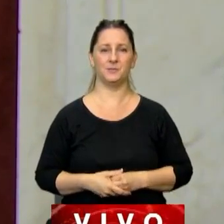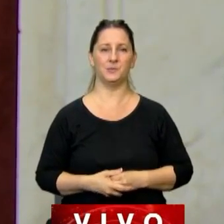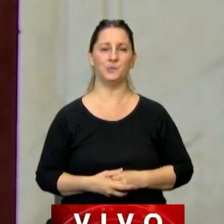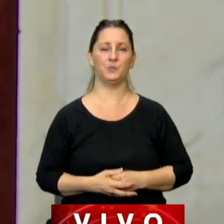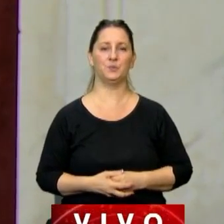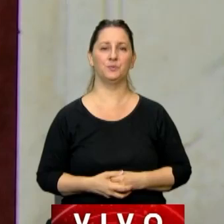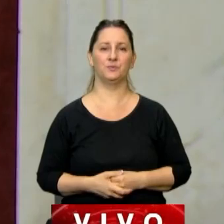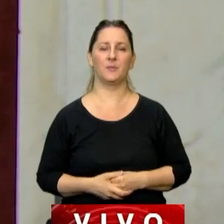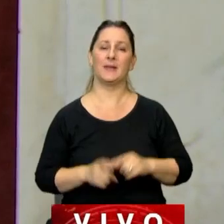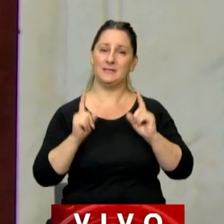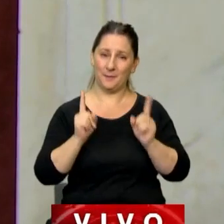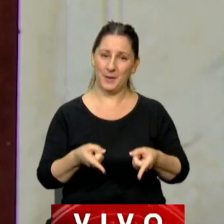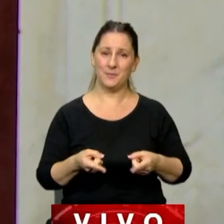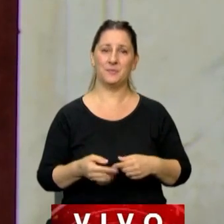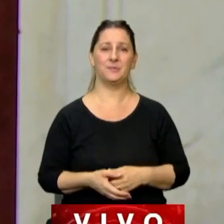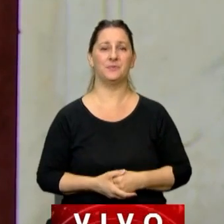Por otra parte,